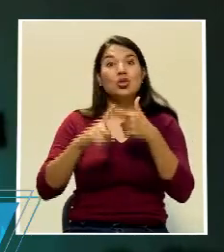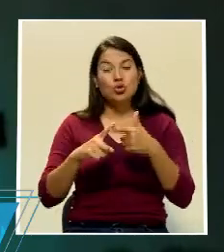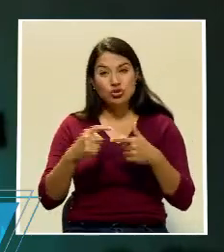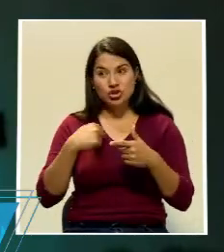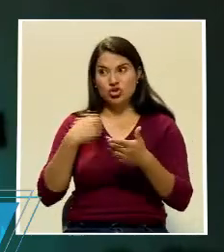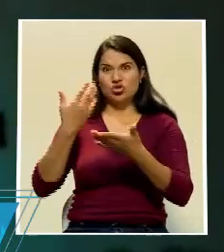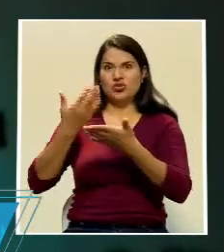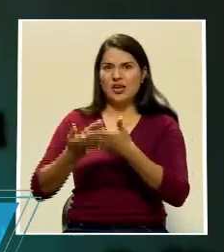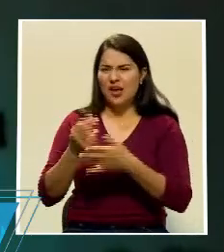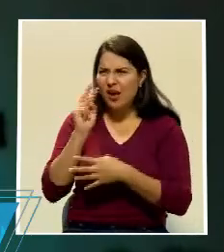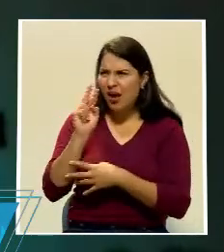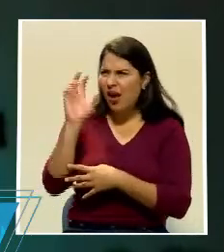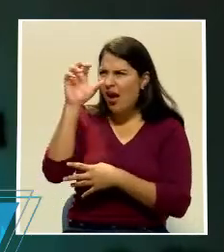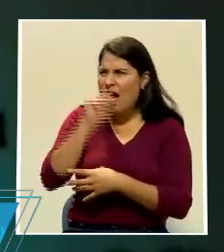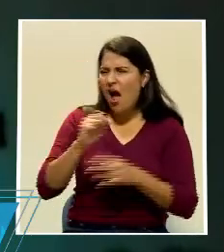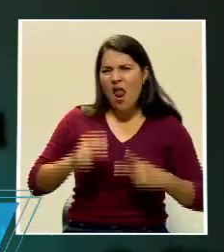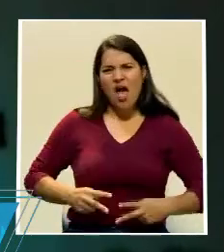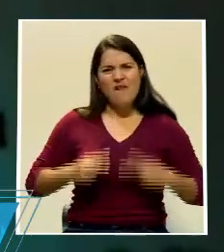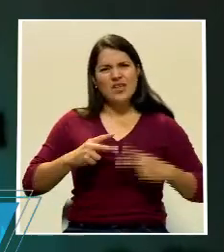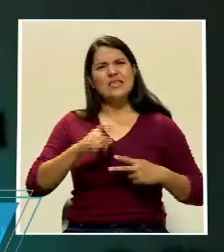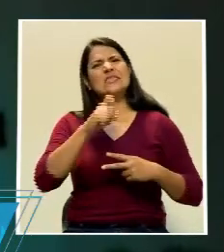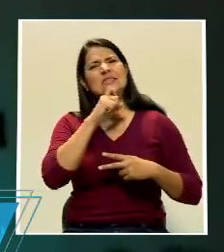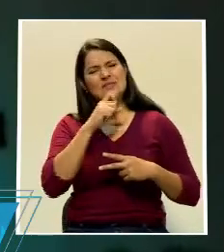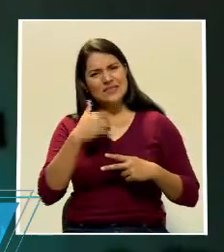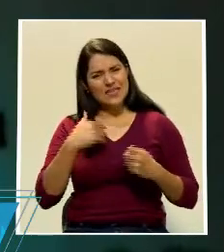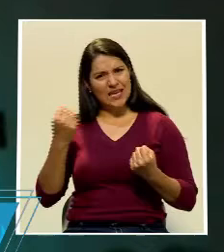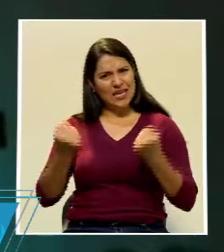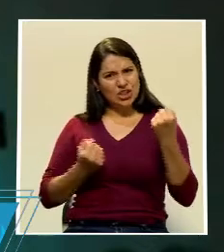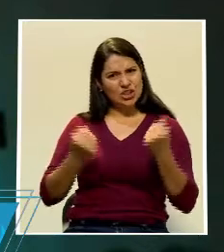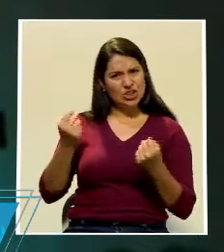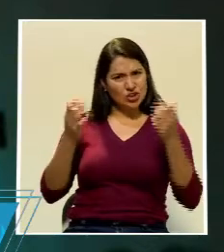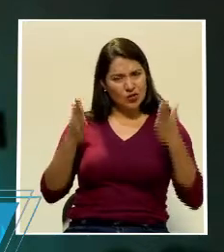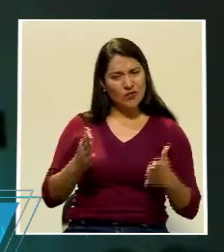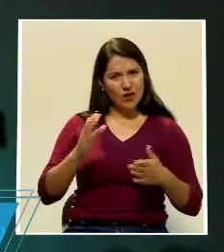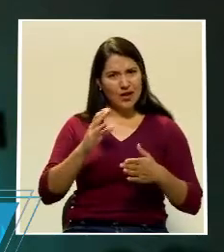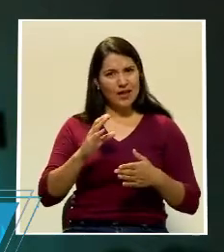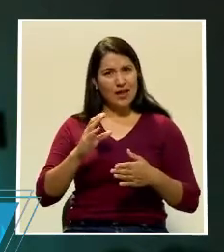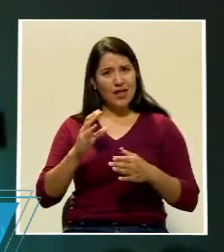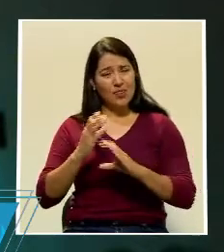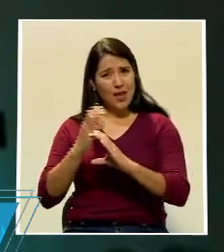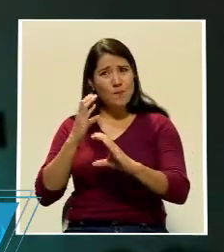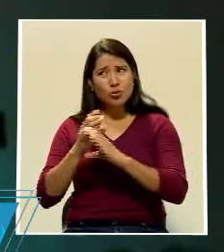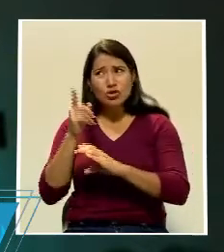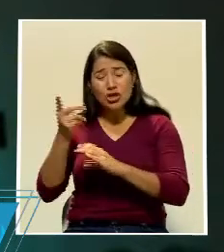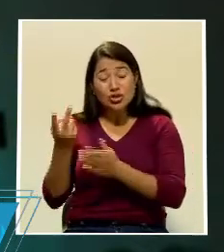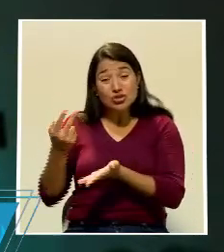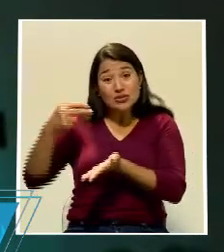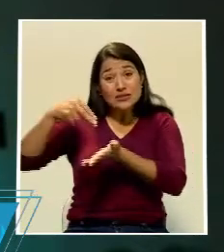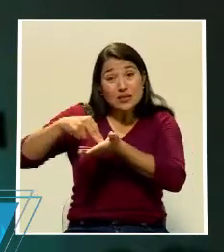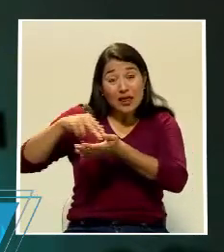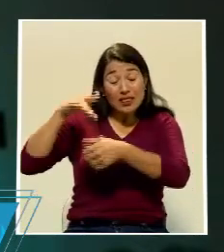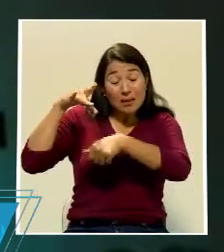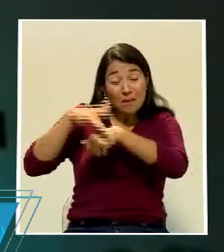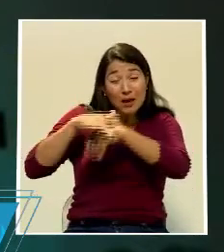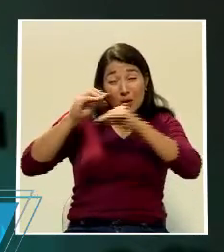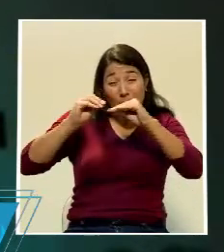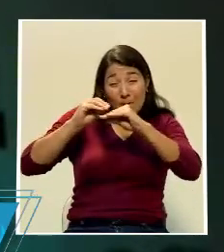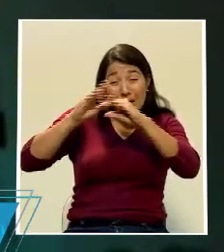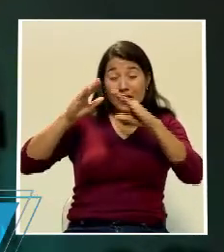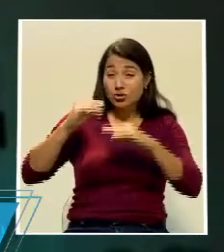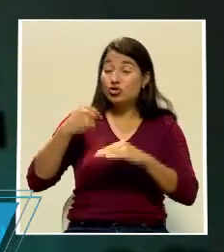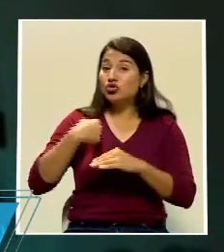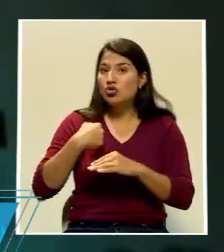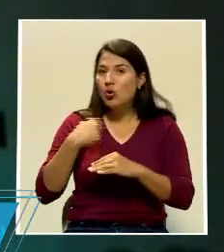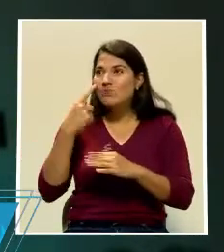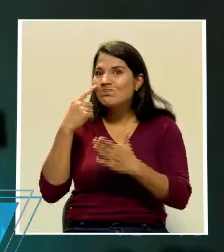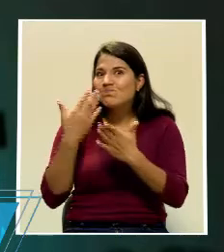dura de los choferes de bus, que ellos se levantan en la madrugada. Yo trabajé, de hecho, en 2 momentos muy importantes en la vida de ellos, que es en